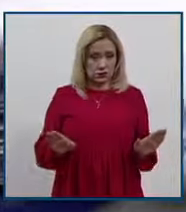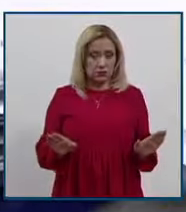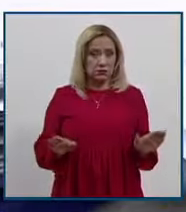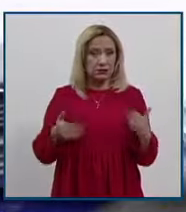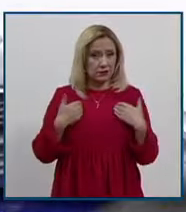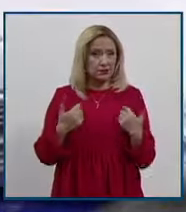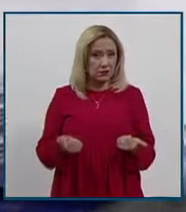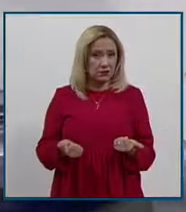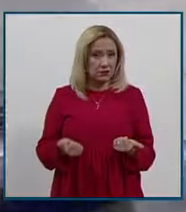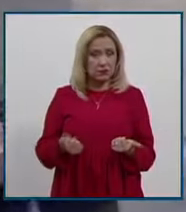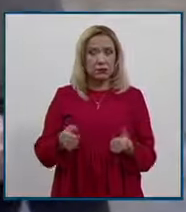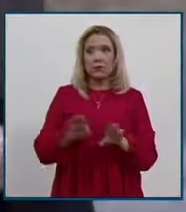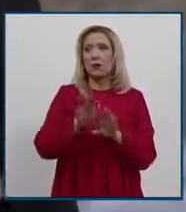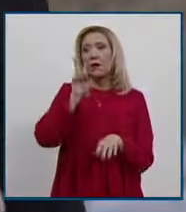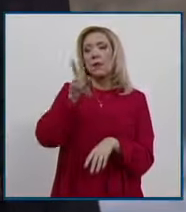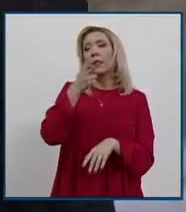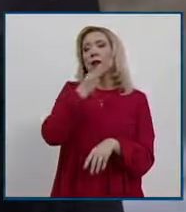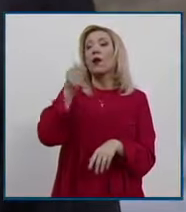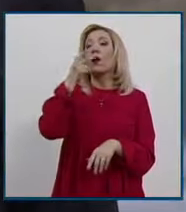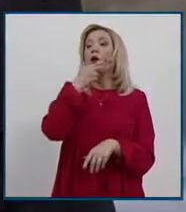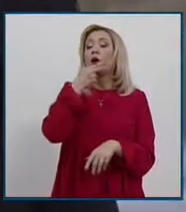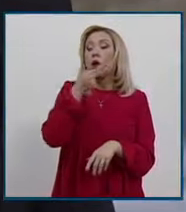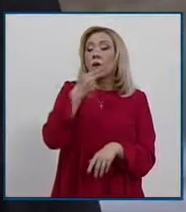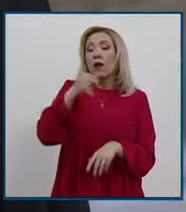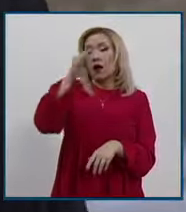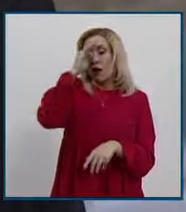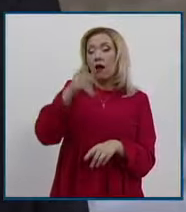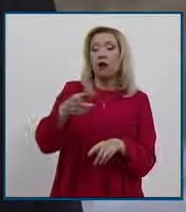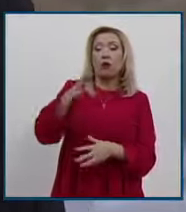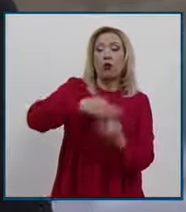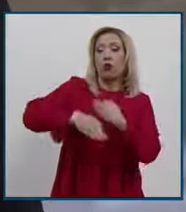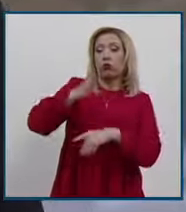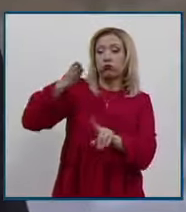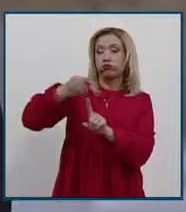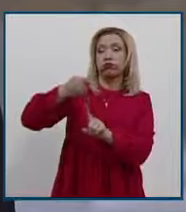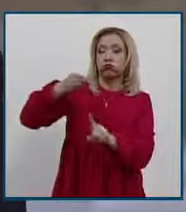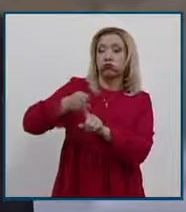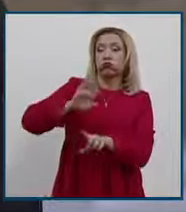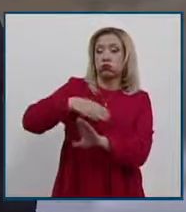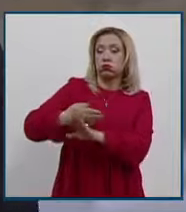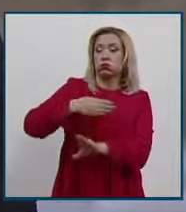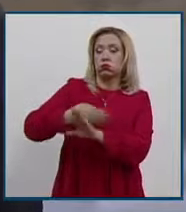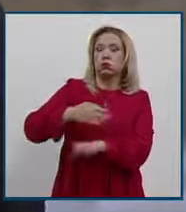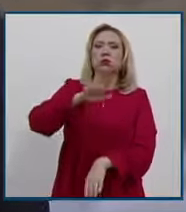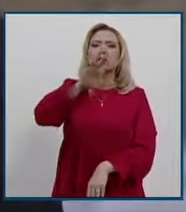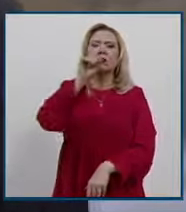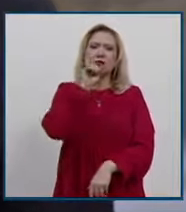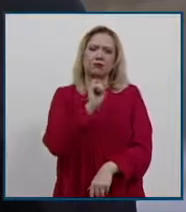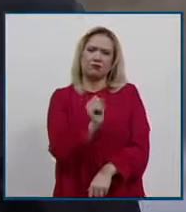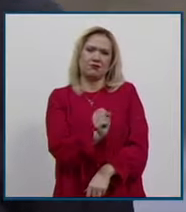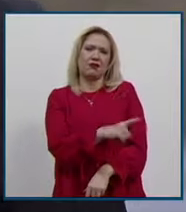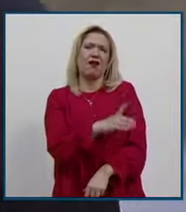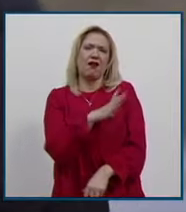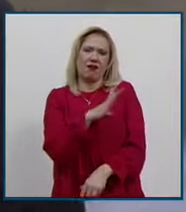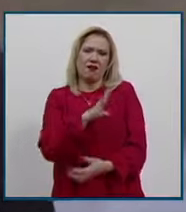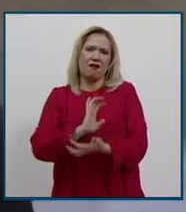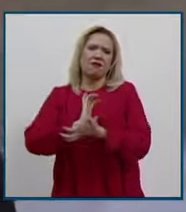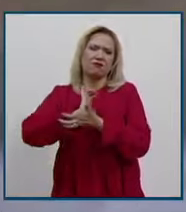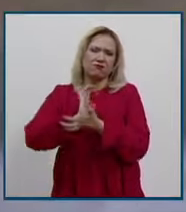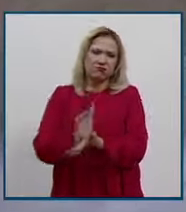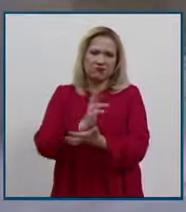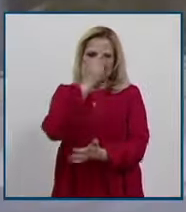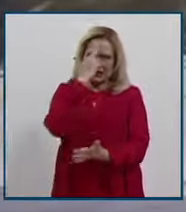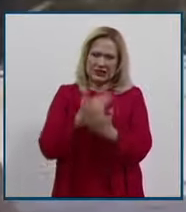pase inadvertido que Los criterios para juzgar con perspectiva de género surgen a partir de los fenómenos de discriminación y